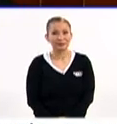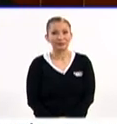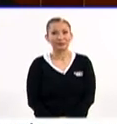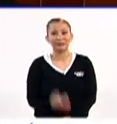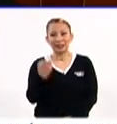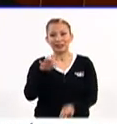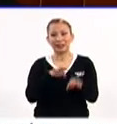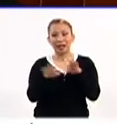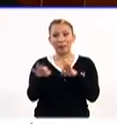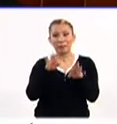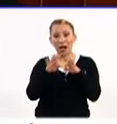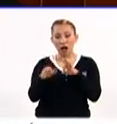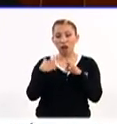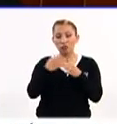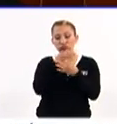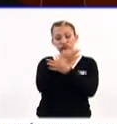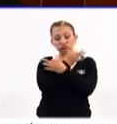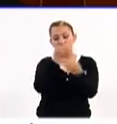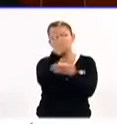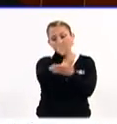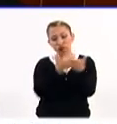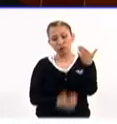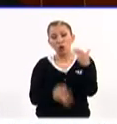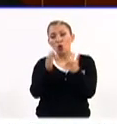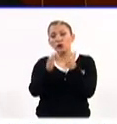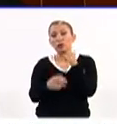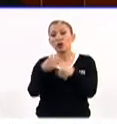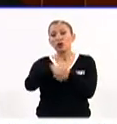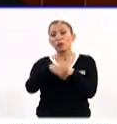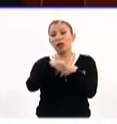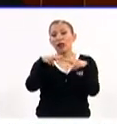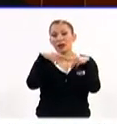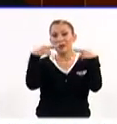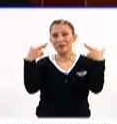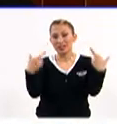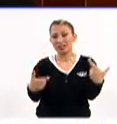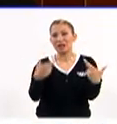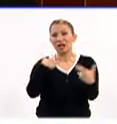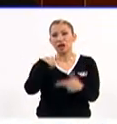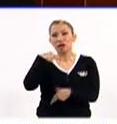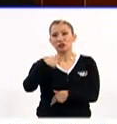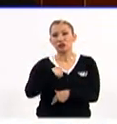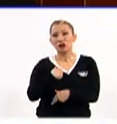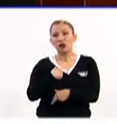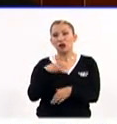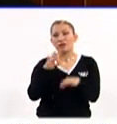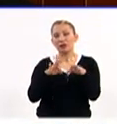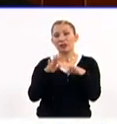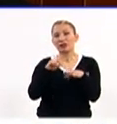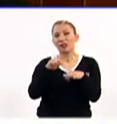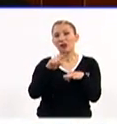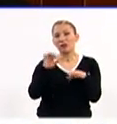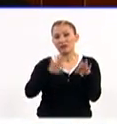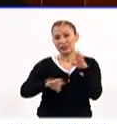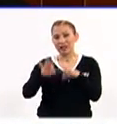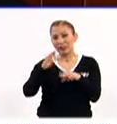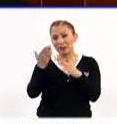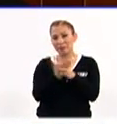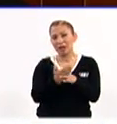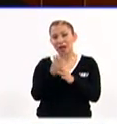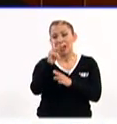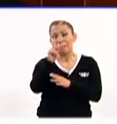Este trabajo apareció publicado en el último número de la revista Journal of Geophysical Research de la